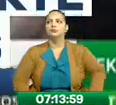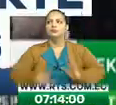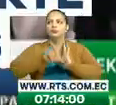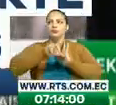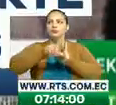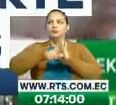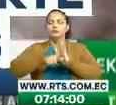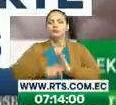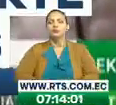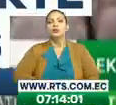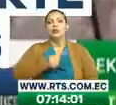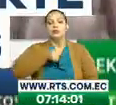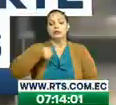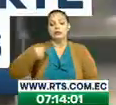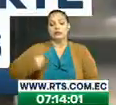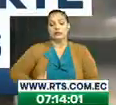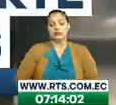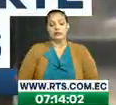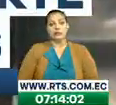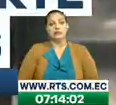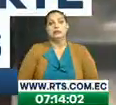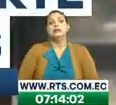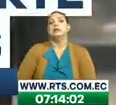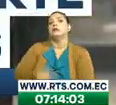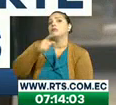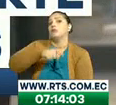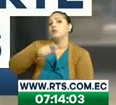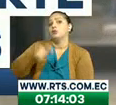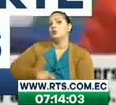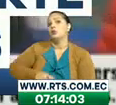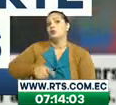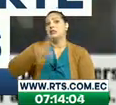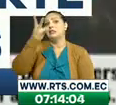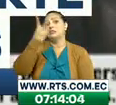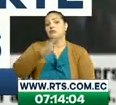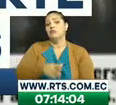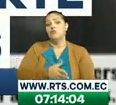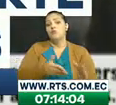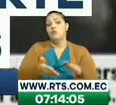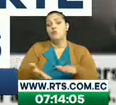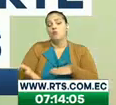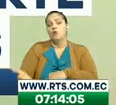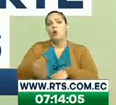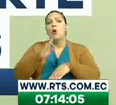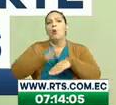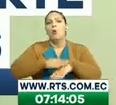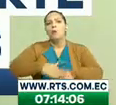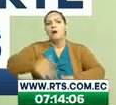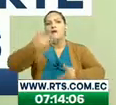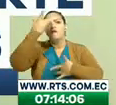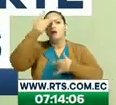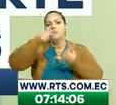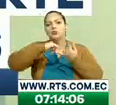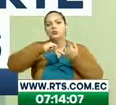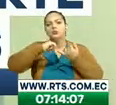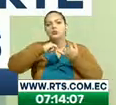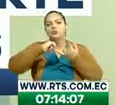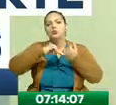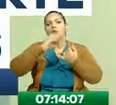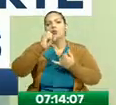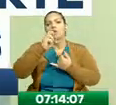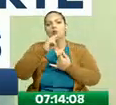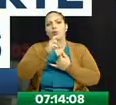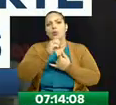En China aumentan a 17 los muertos por el coronavirus, mientras varios países intensifican los controles en aeropuertos